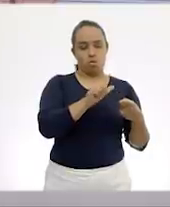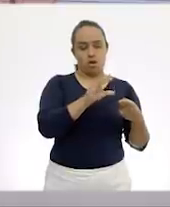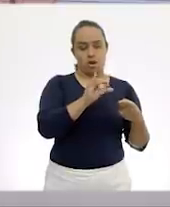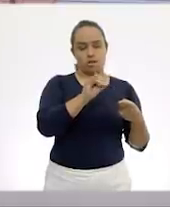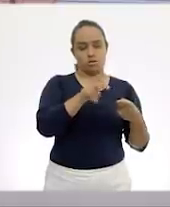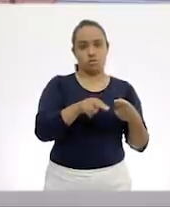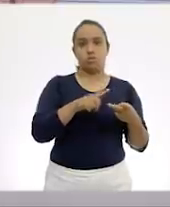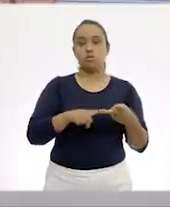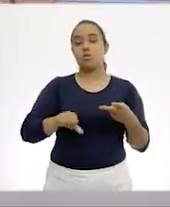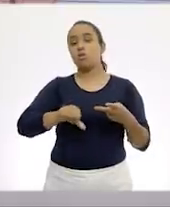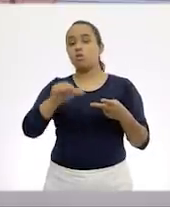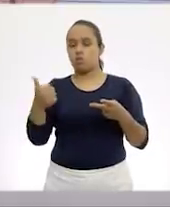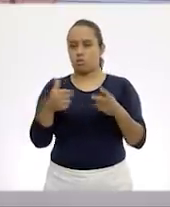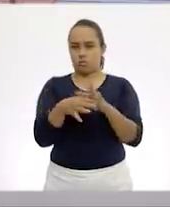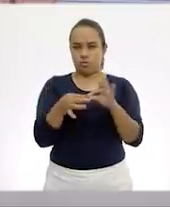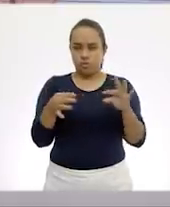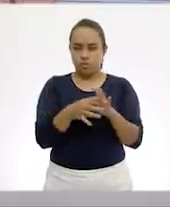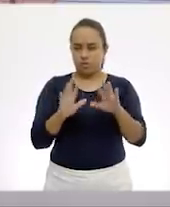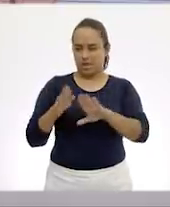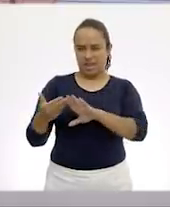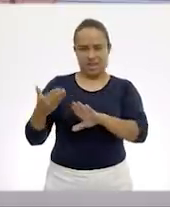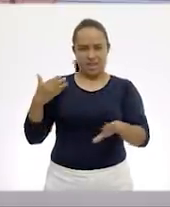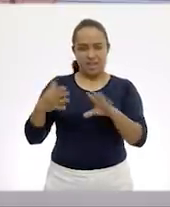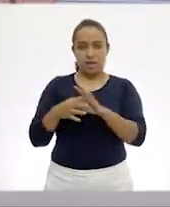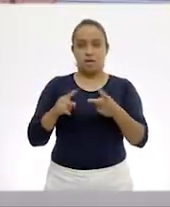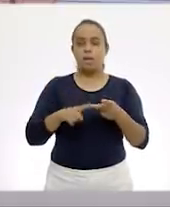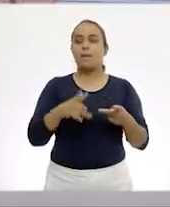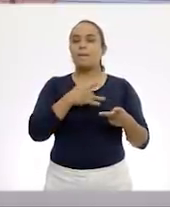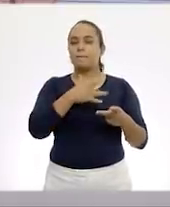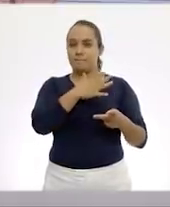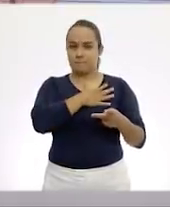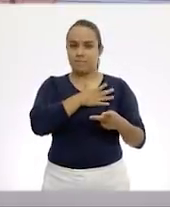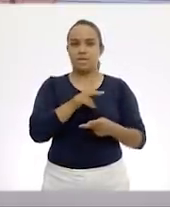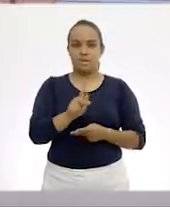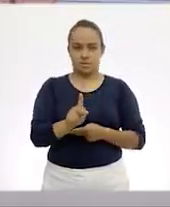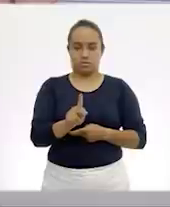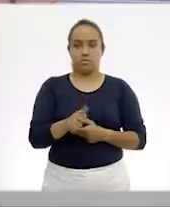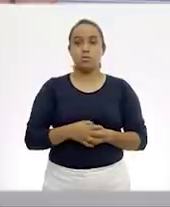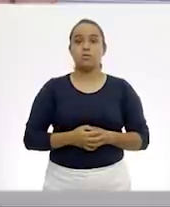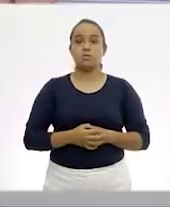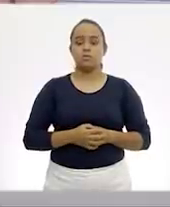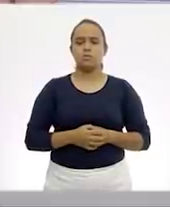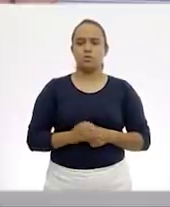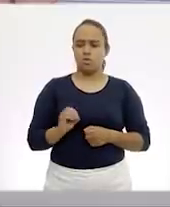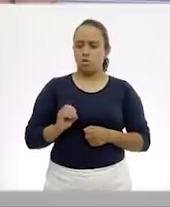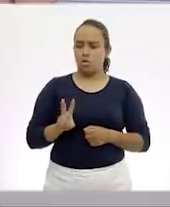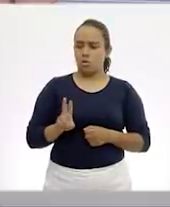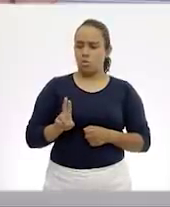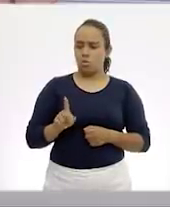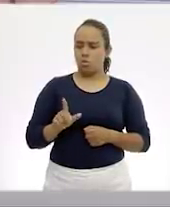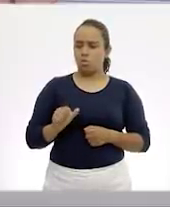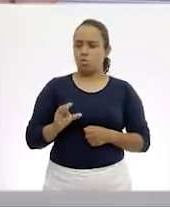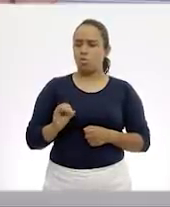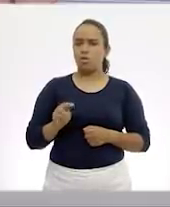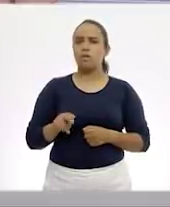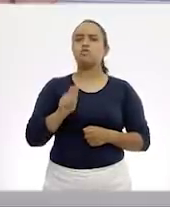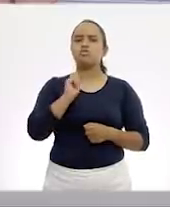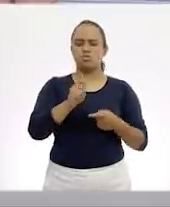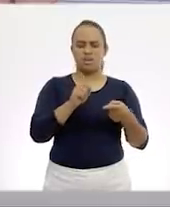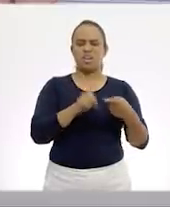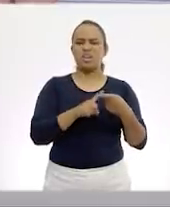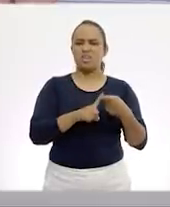otro, que ya mencionamos antes, es la menstruación. La ovulación se refiere al momento en que el